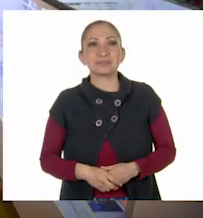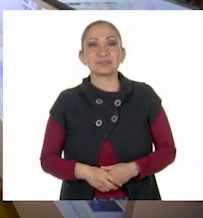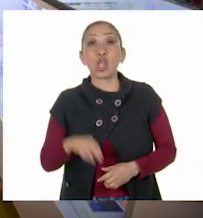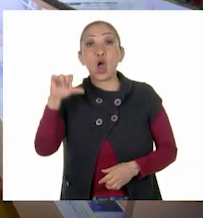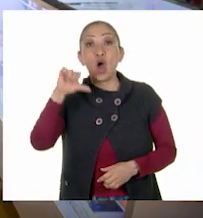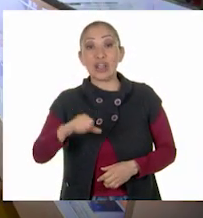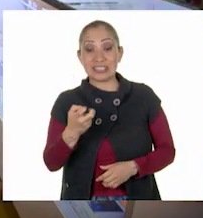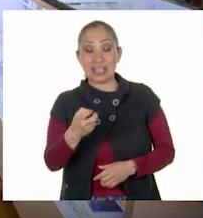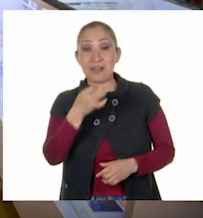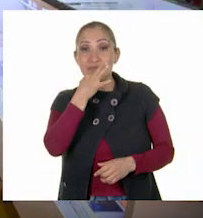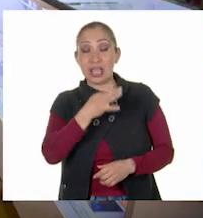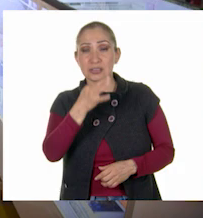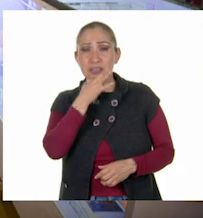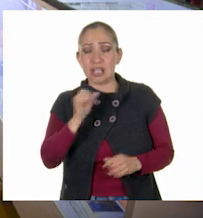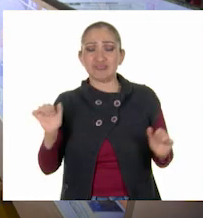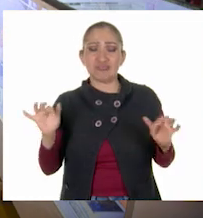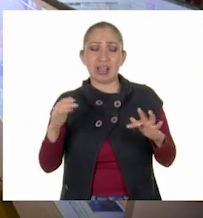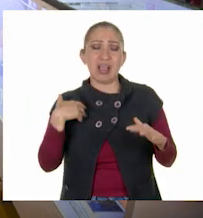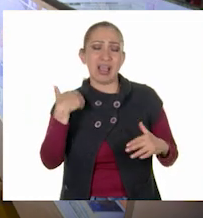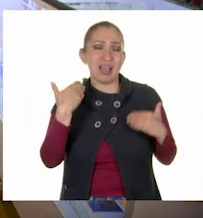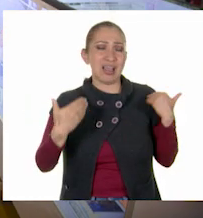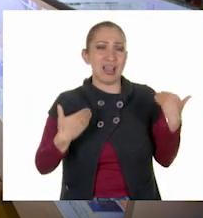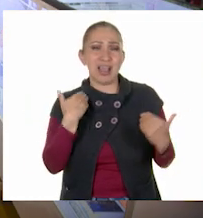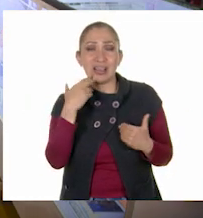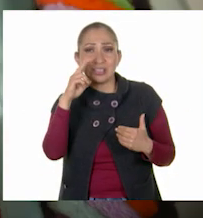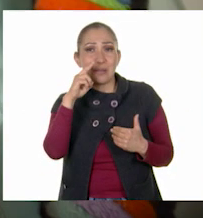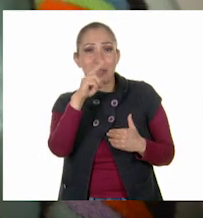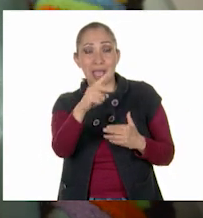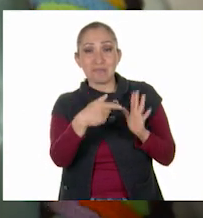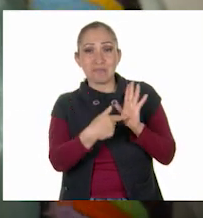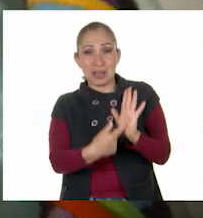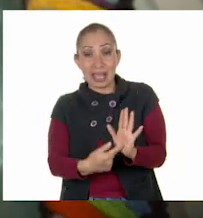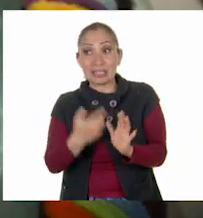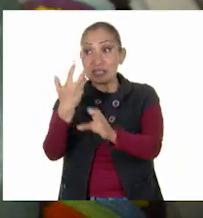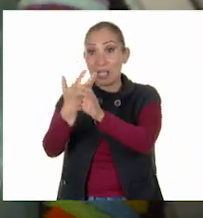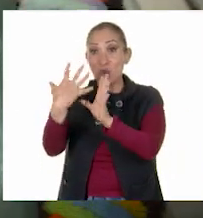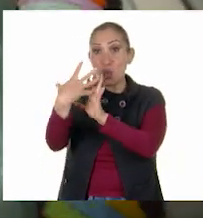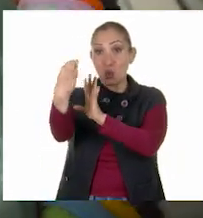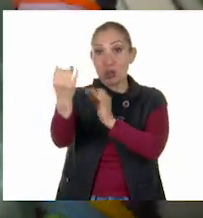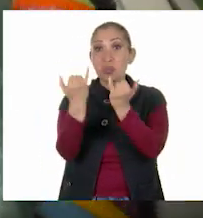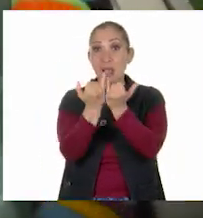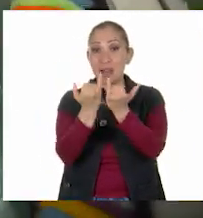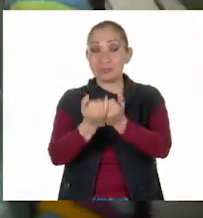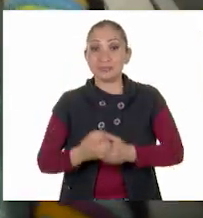Hoy esta fiesta es una explosión de alegría que replican los paisanos incluso en Estados Unidos.